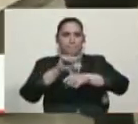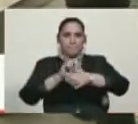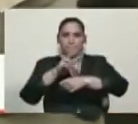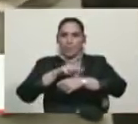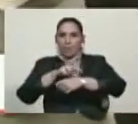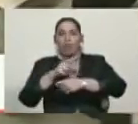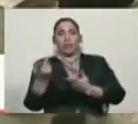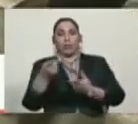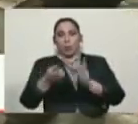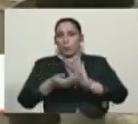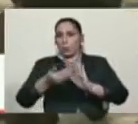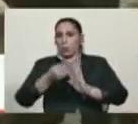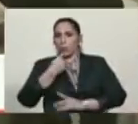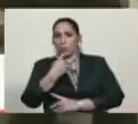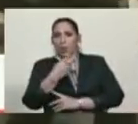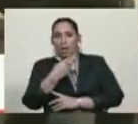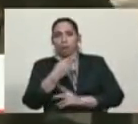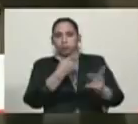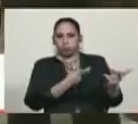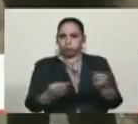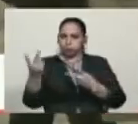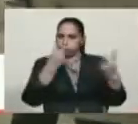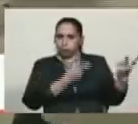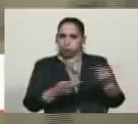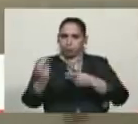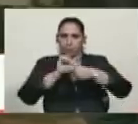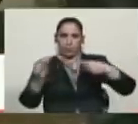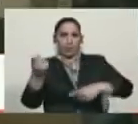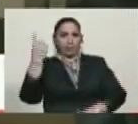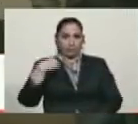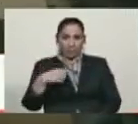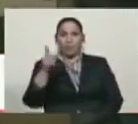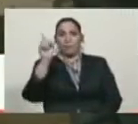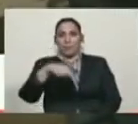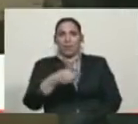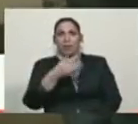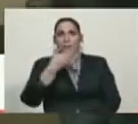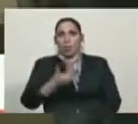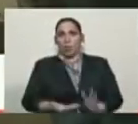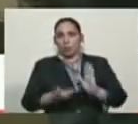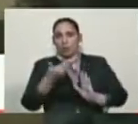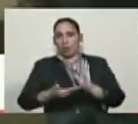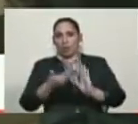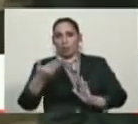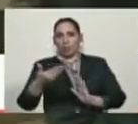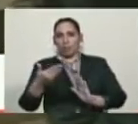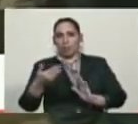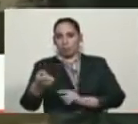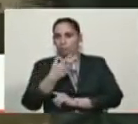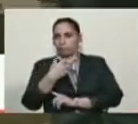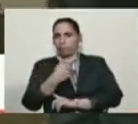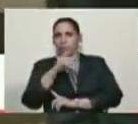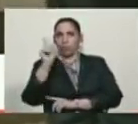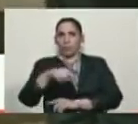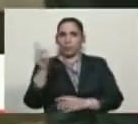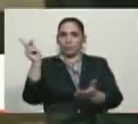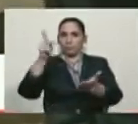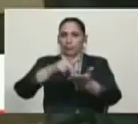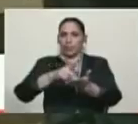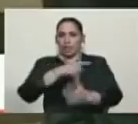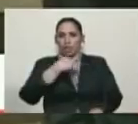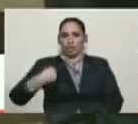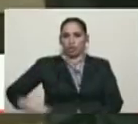esto es parte de lo que ha llegado esta semana la semana pasada hicimos menos importante del medicamento insumo que están llegando a trayectos con vino de china